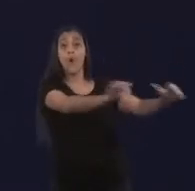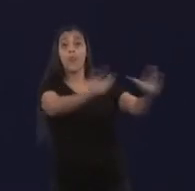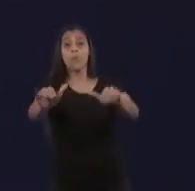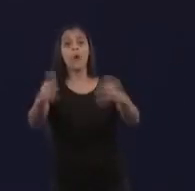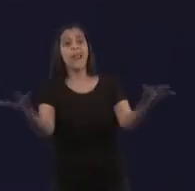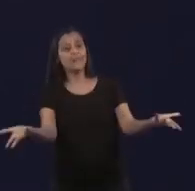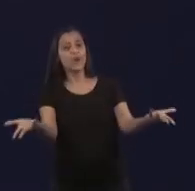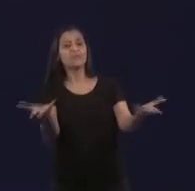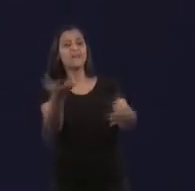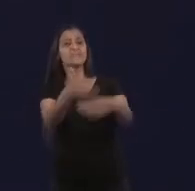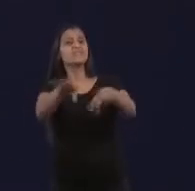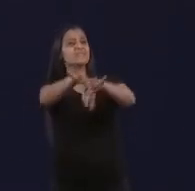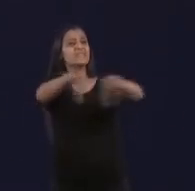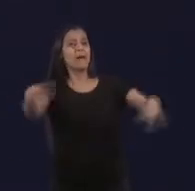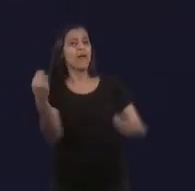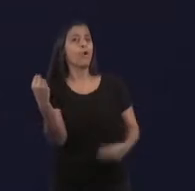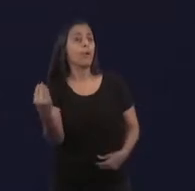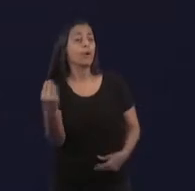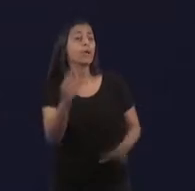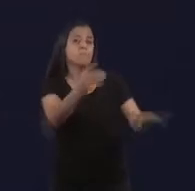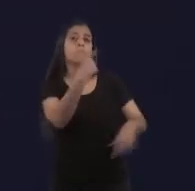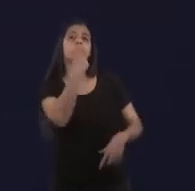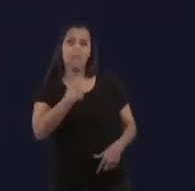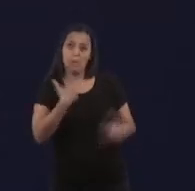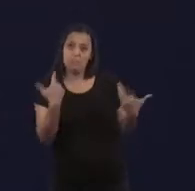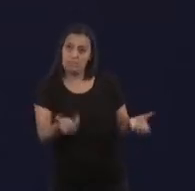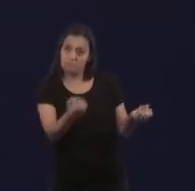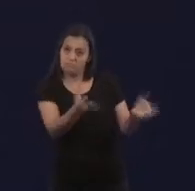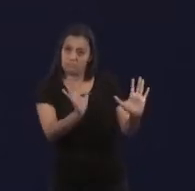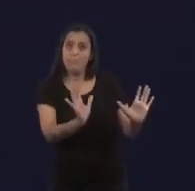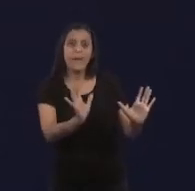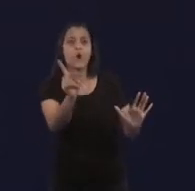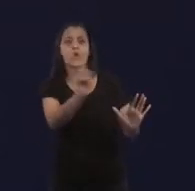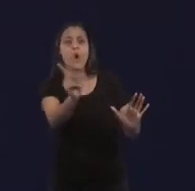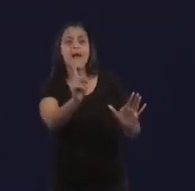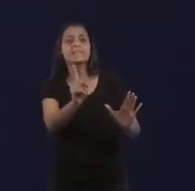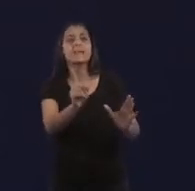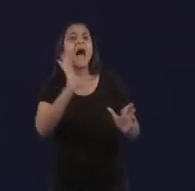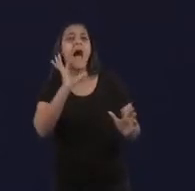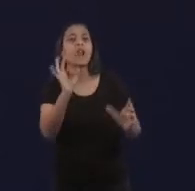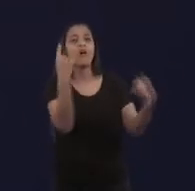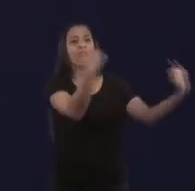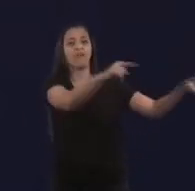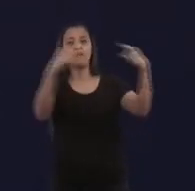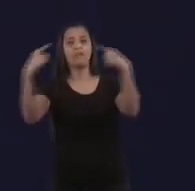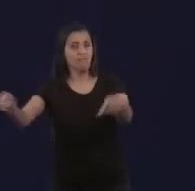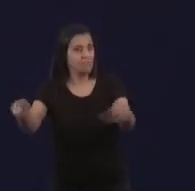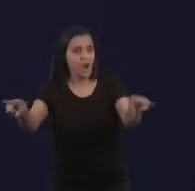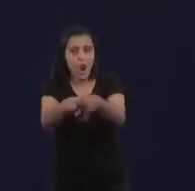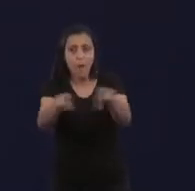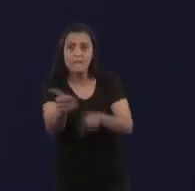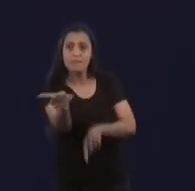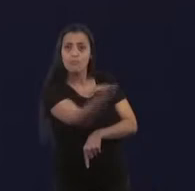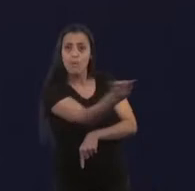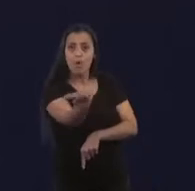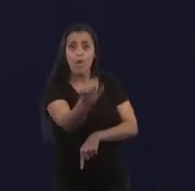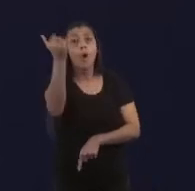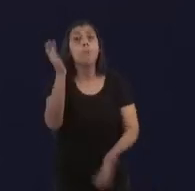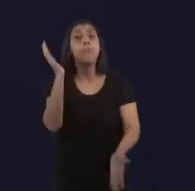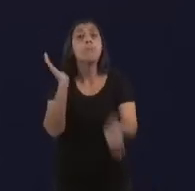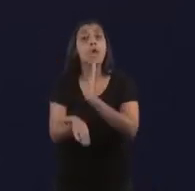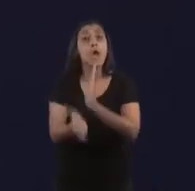de la discriminación. Te tomo la pregunta, pero no hay que discriminar. Me parece que haya sido